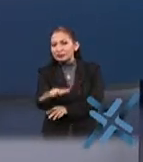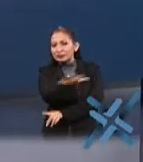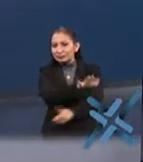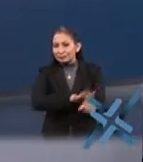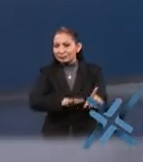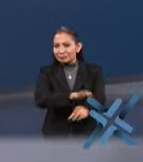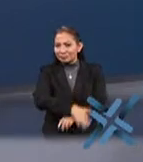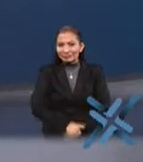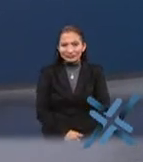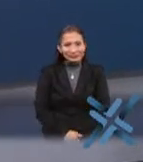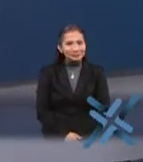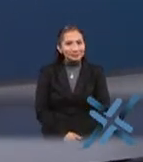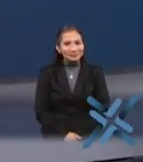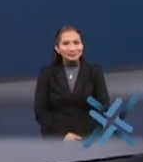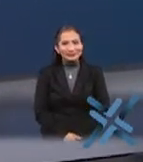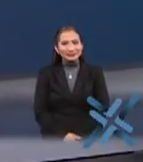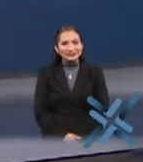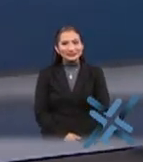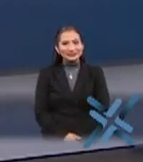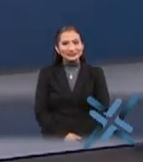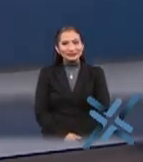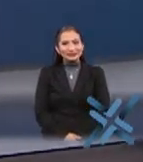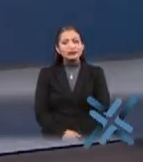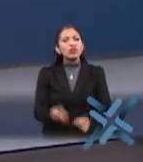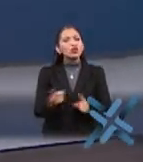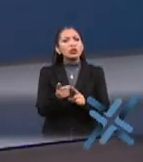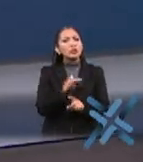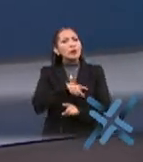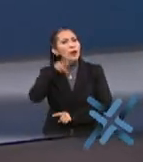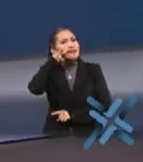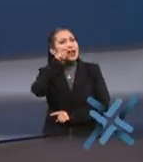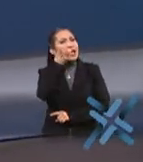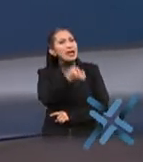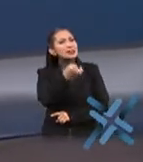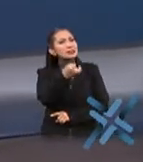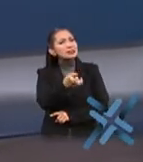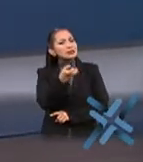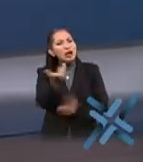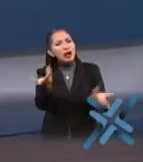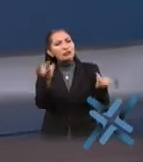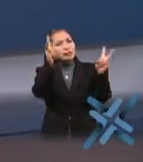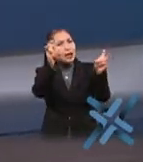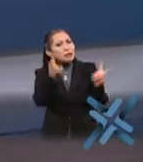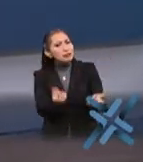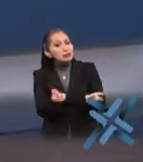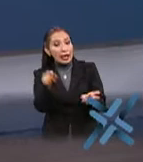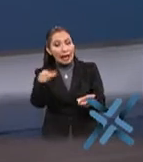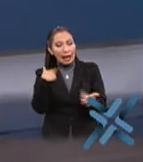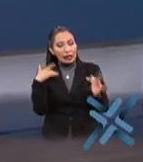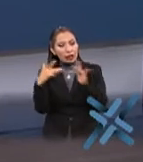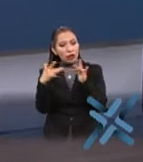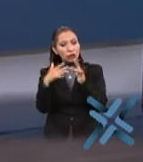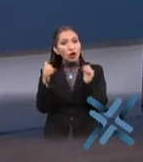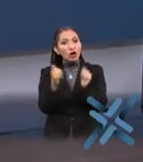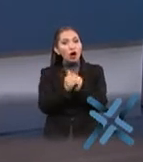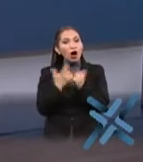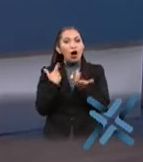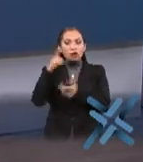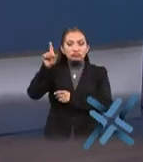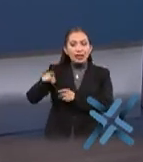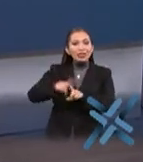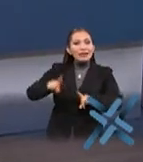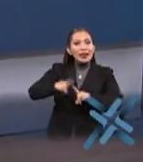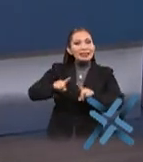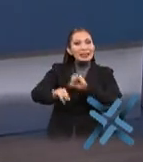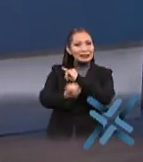sector. ¿Y dónde podrán seguir nuestros contenidos? Entren en contacto con nosotros a través de nuestro perfil en